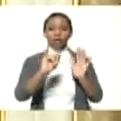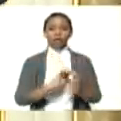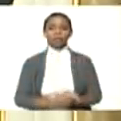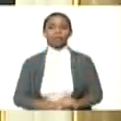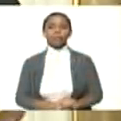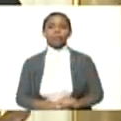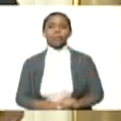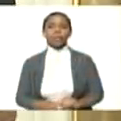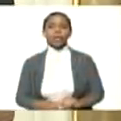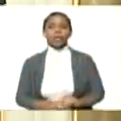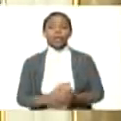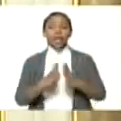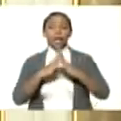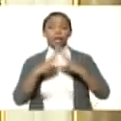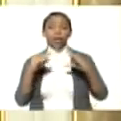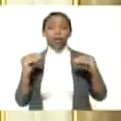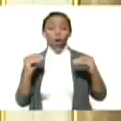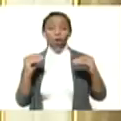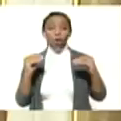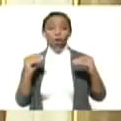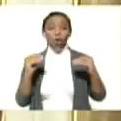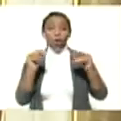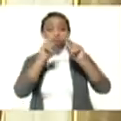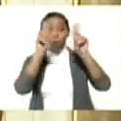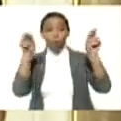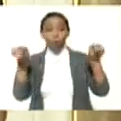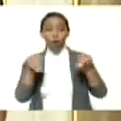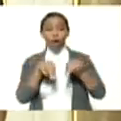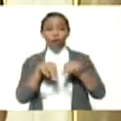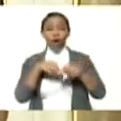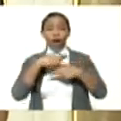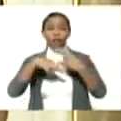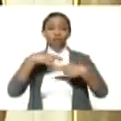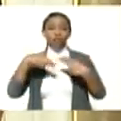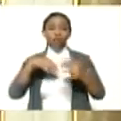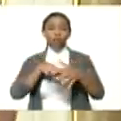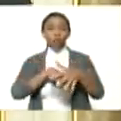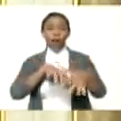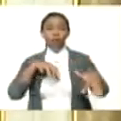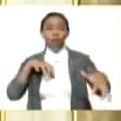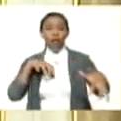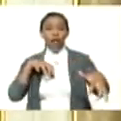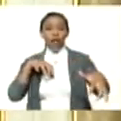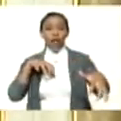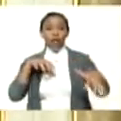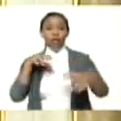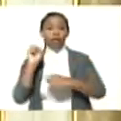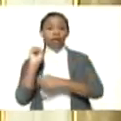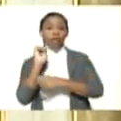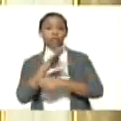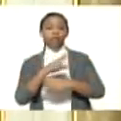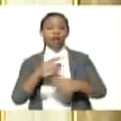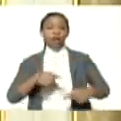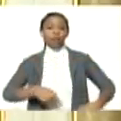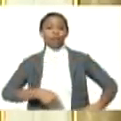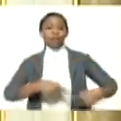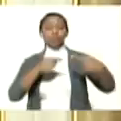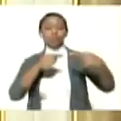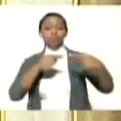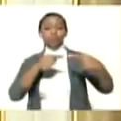y todos los cuadros de la revolución, la gran mayoría, hubo que lanzarlos a la batalla constituyente,